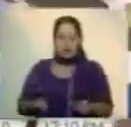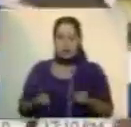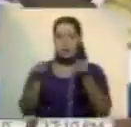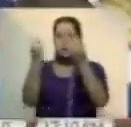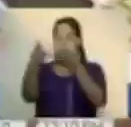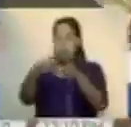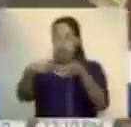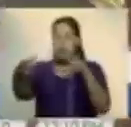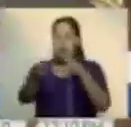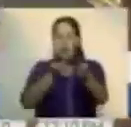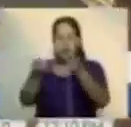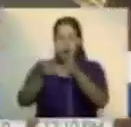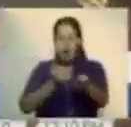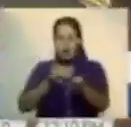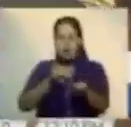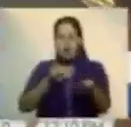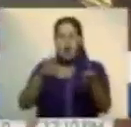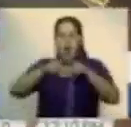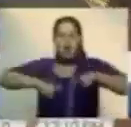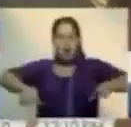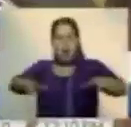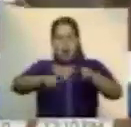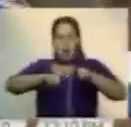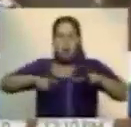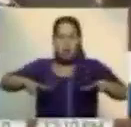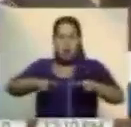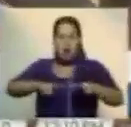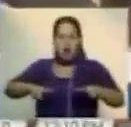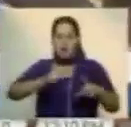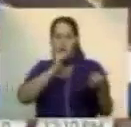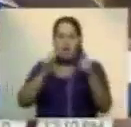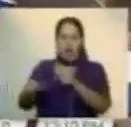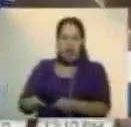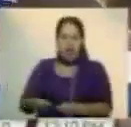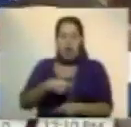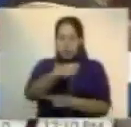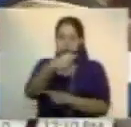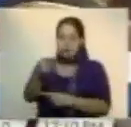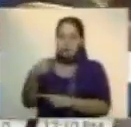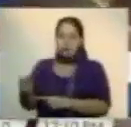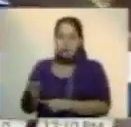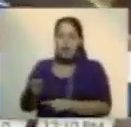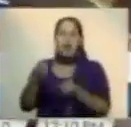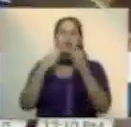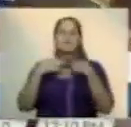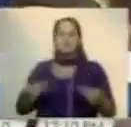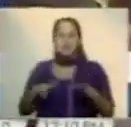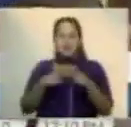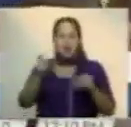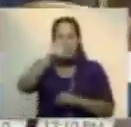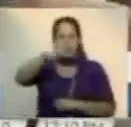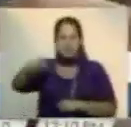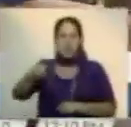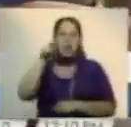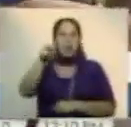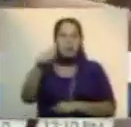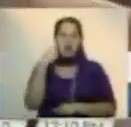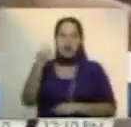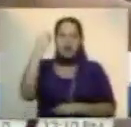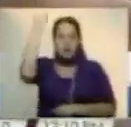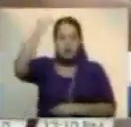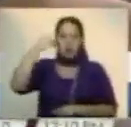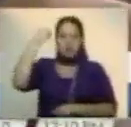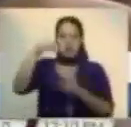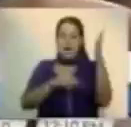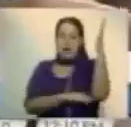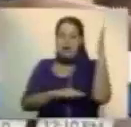en volantes para llevarlo a los refugios, para llevarlo a las zonas de tragedia, para llevarlo a donde están los damnificados, y decirle, mire cómo piensa Urosa